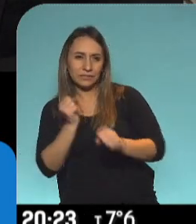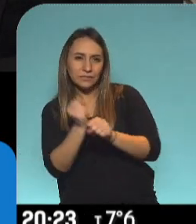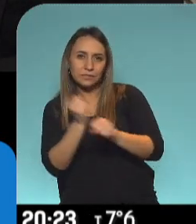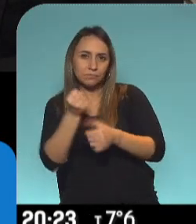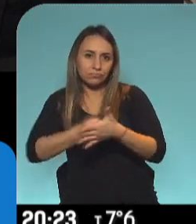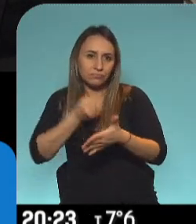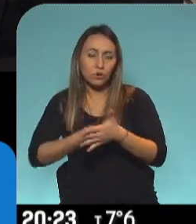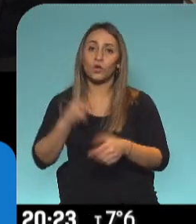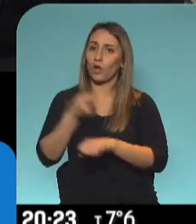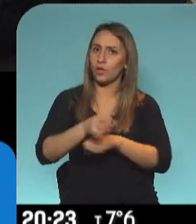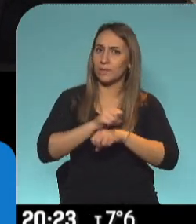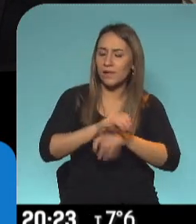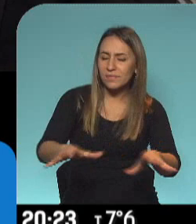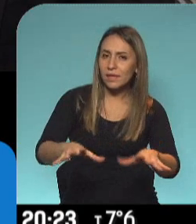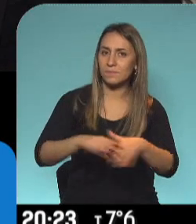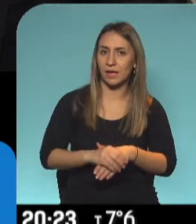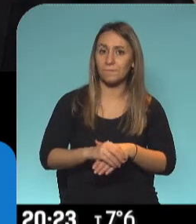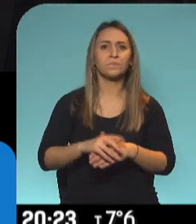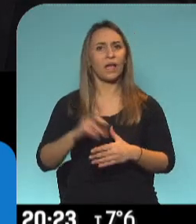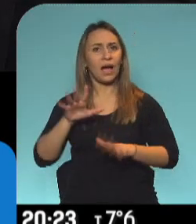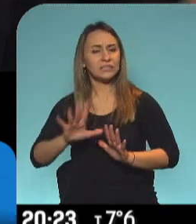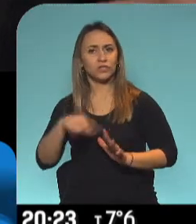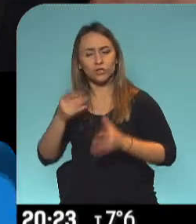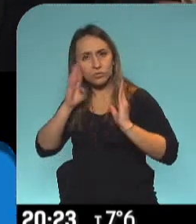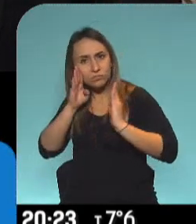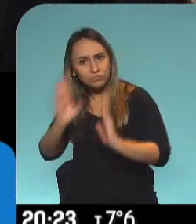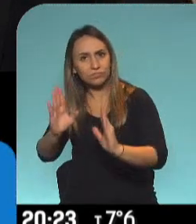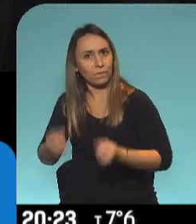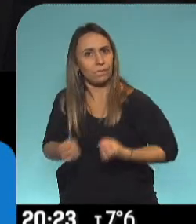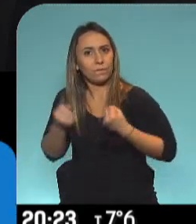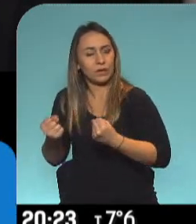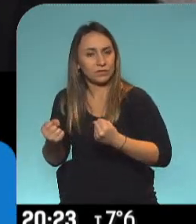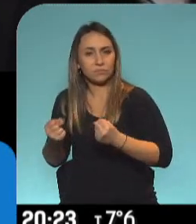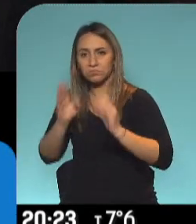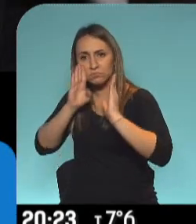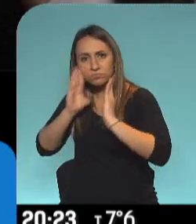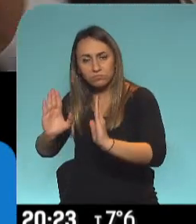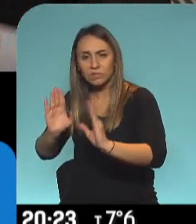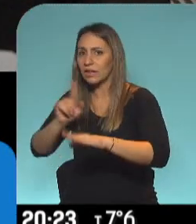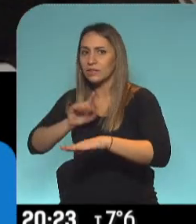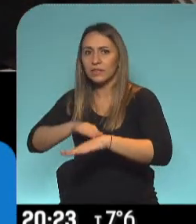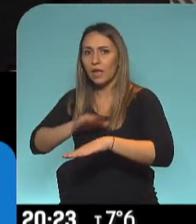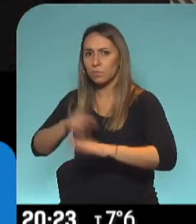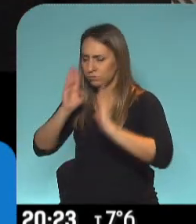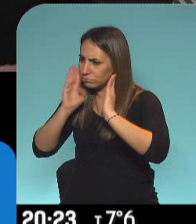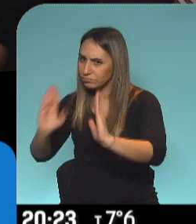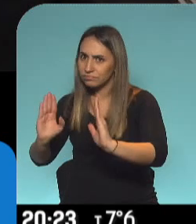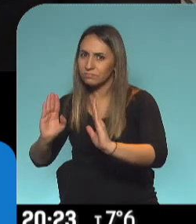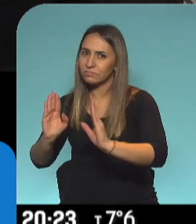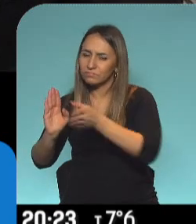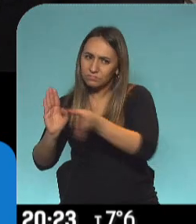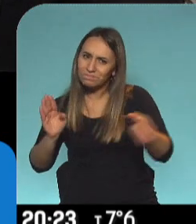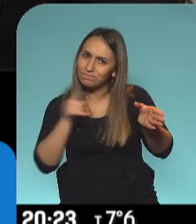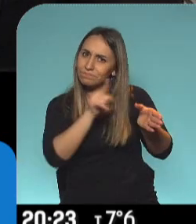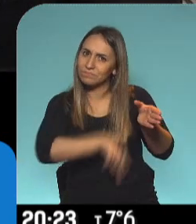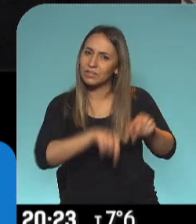luchar contra la pandemia. Bueno, esa es toda nuestra fortaleza y donde nosotros tenemos gran parte de nuestro tiempo. Ahí sí todo, no podemos dejar